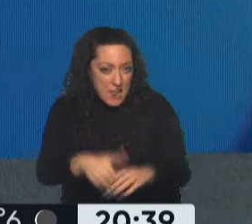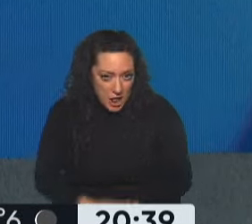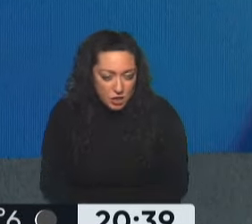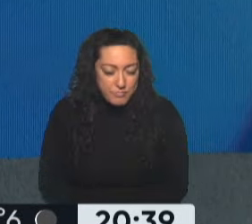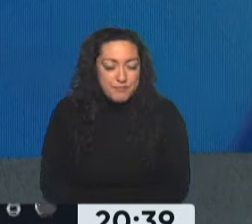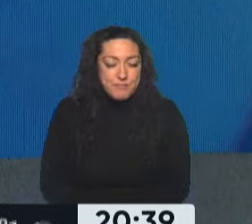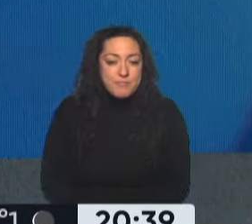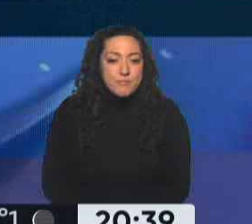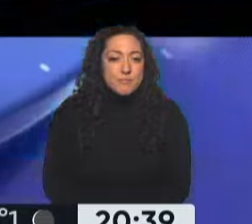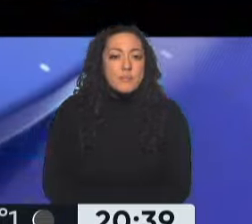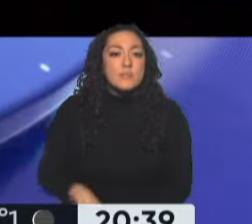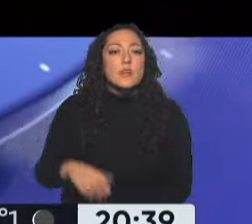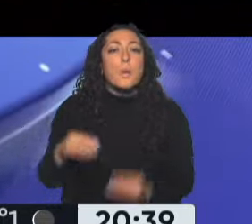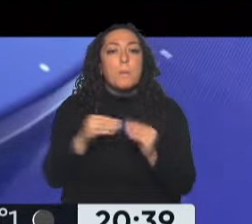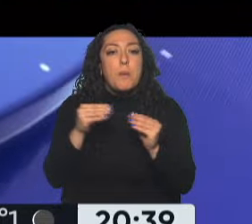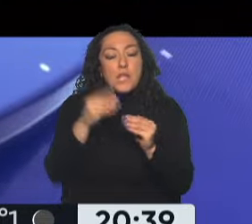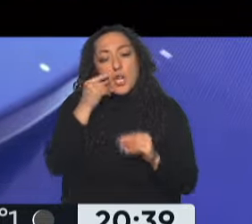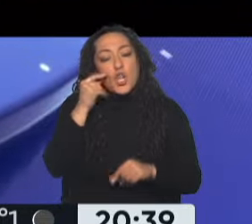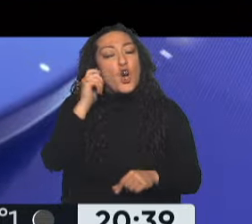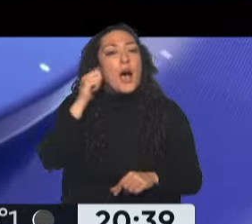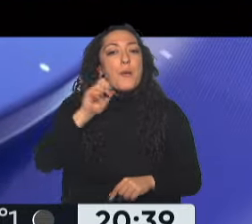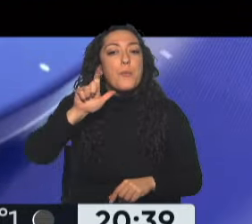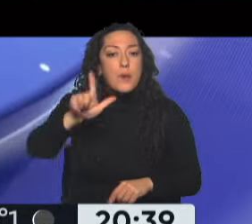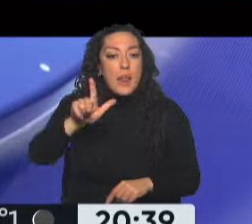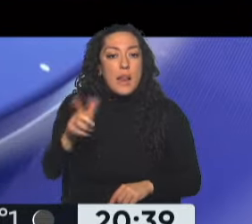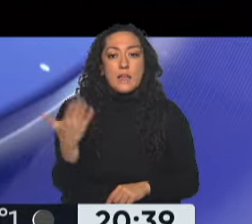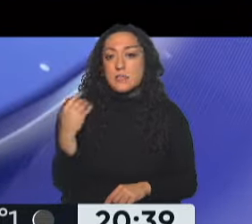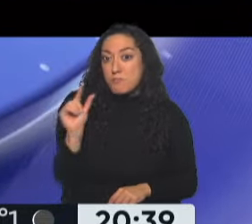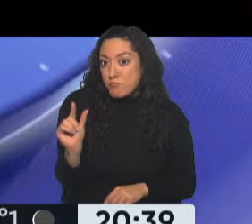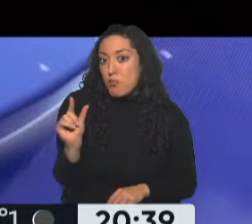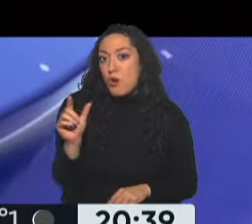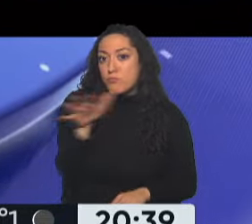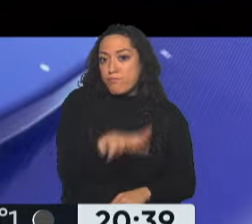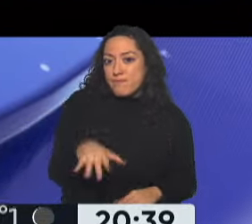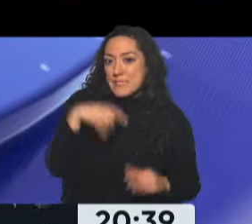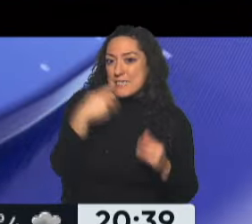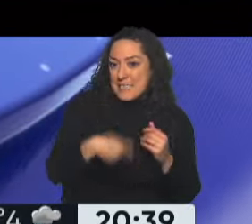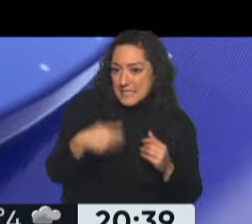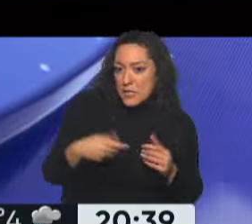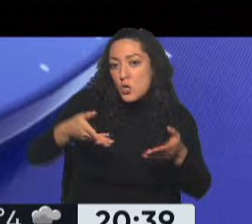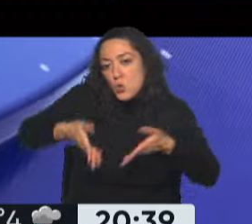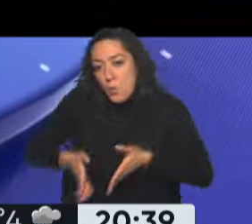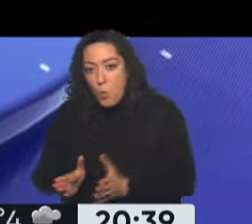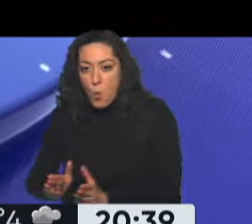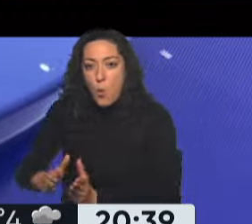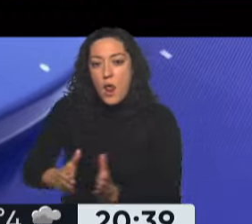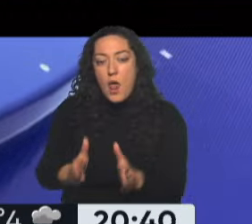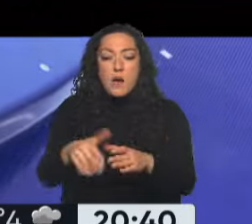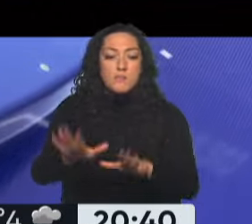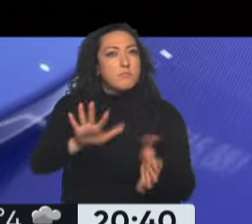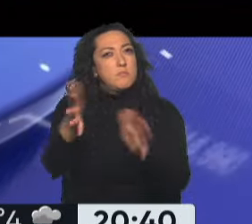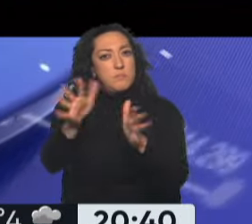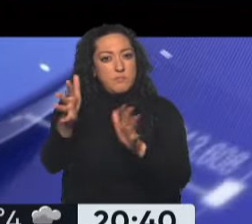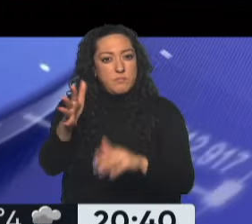lugar. Bien, estamos en San Isidro, aquí a metros nada más, donde está el túnel, que tiene unos